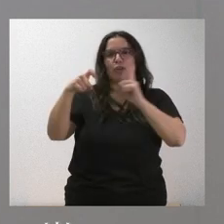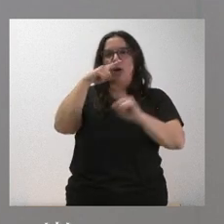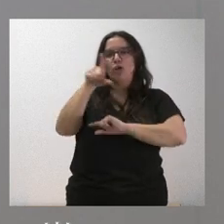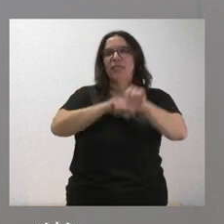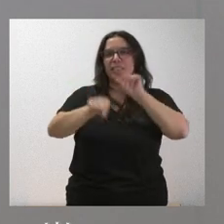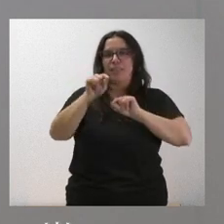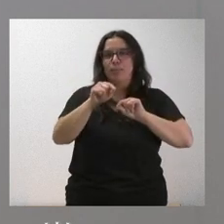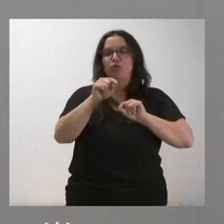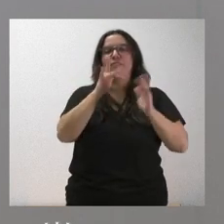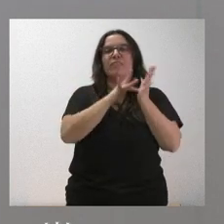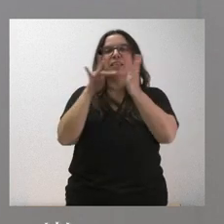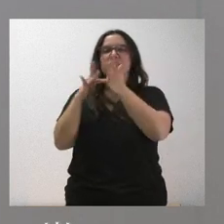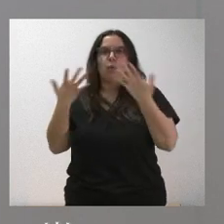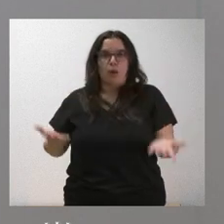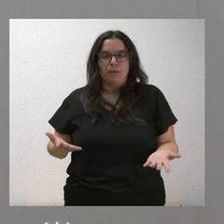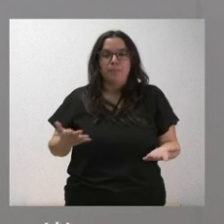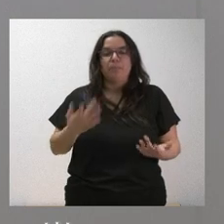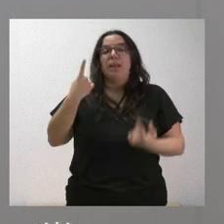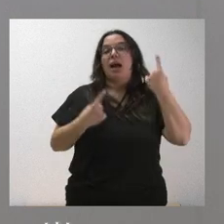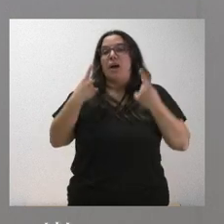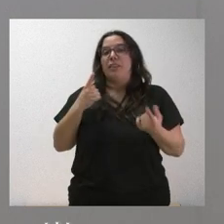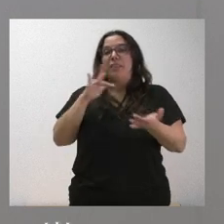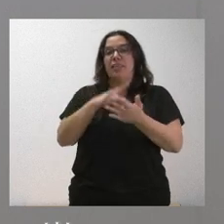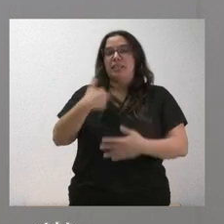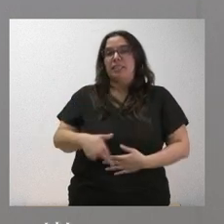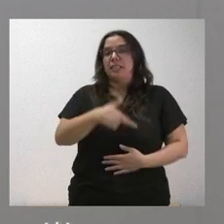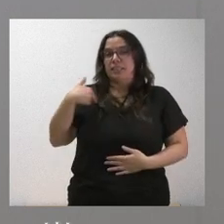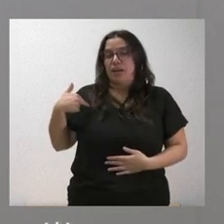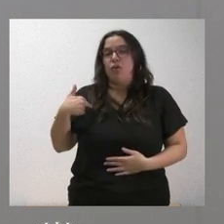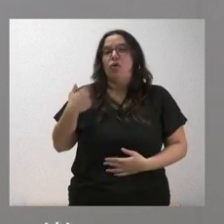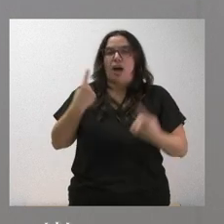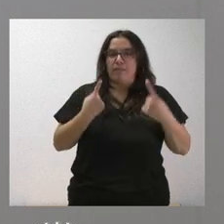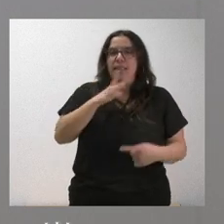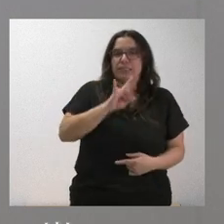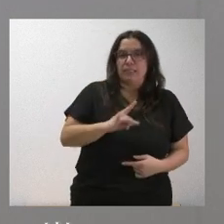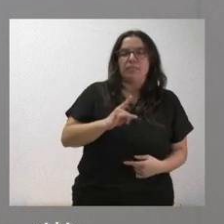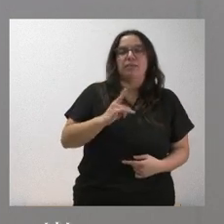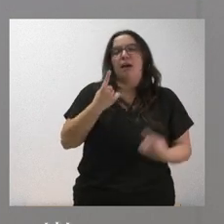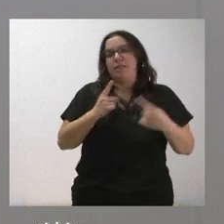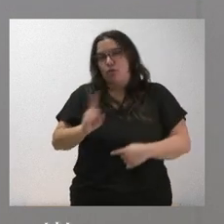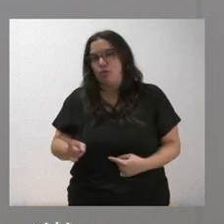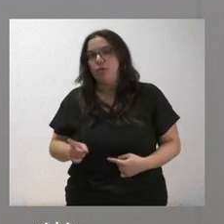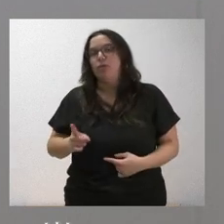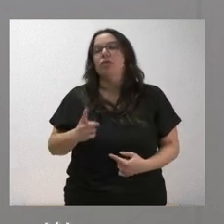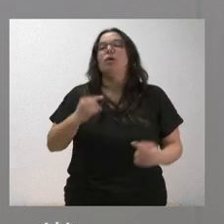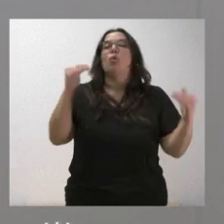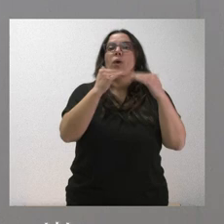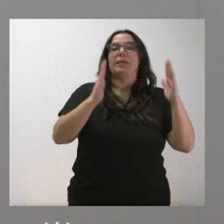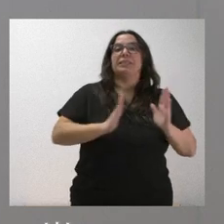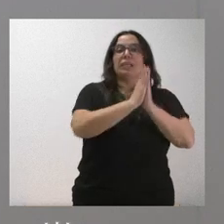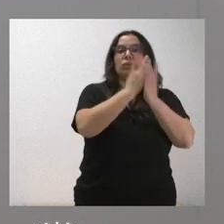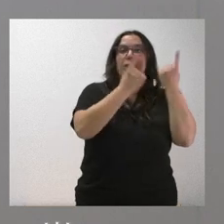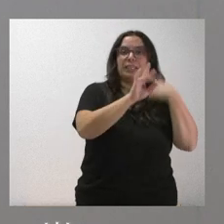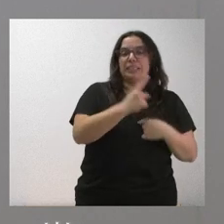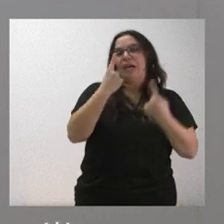las fiestas en algunas ocasiones el día de Santiago ha sido fiesta en otras no el día de jueves Santos en algunas ocasiones ha sido fiesta en otras